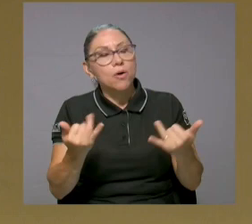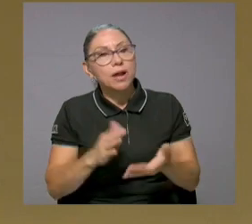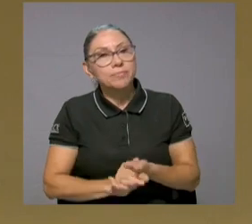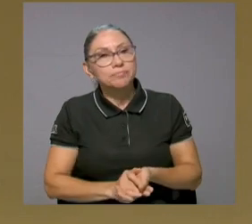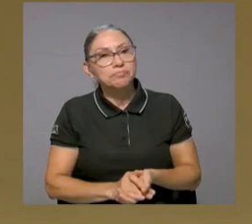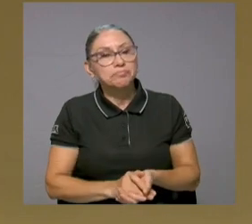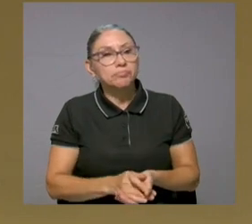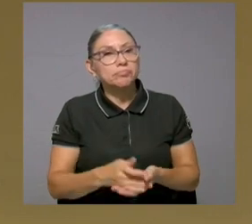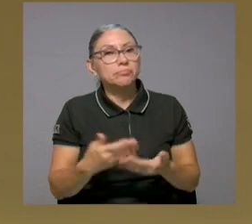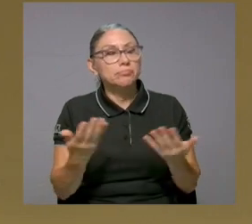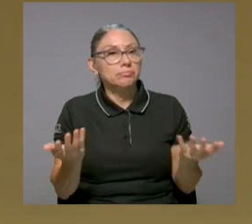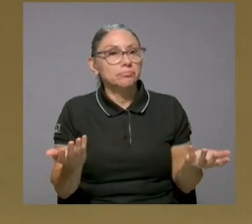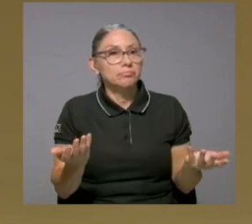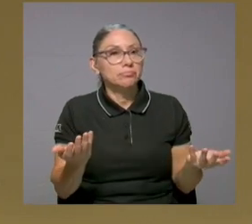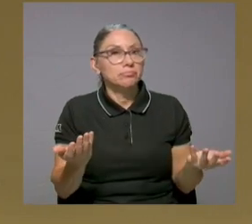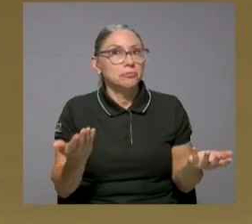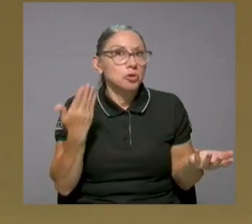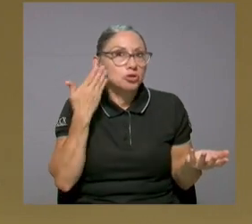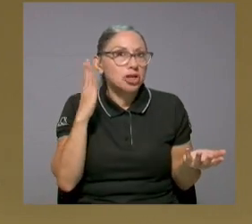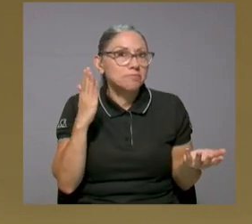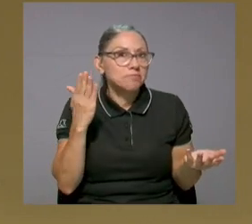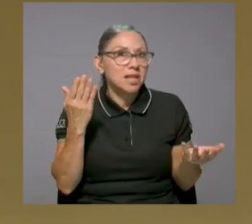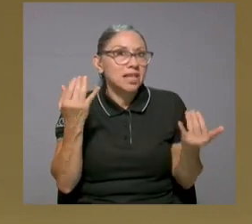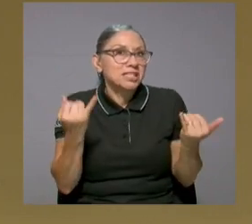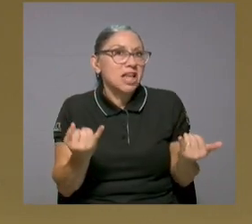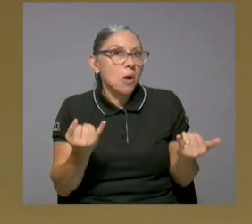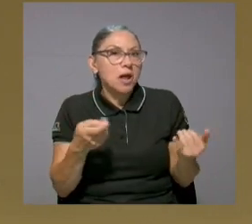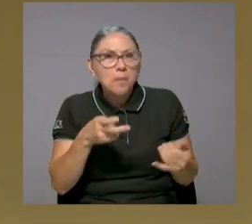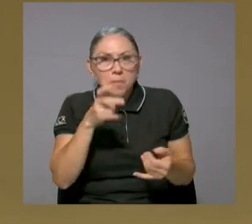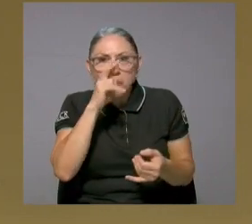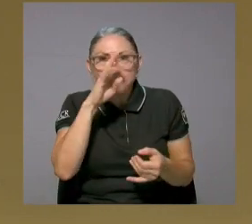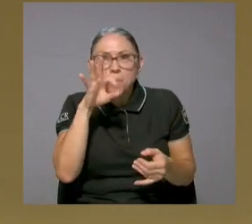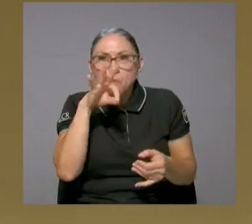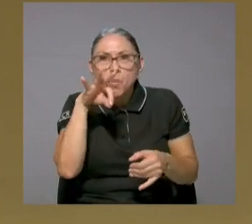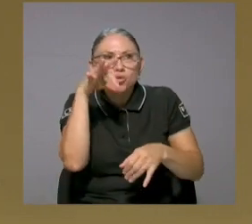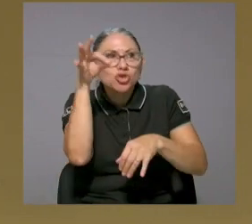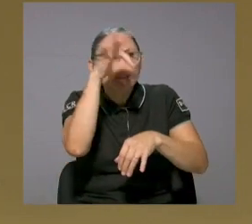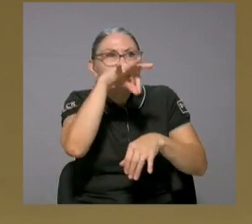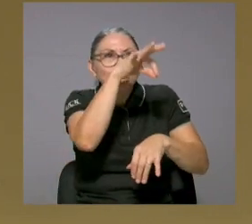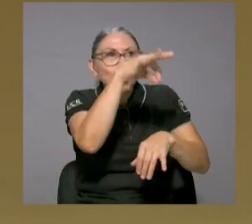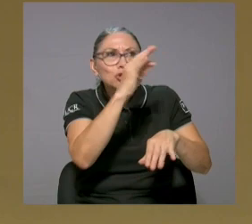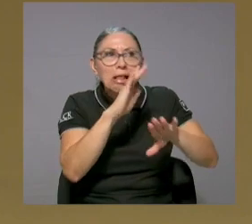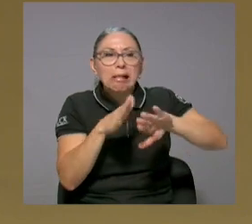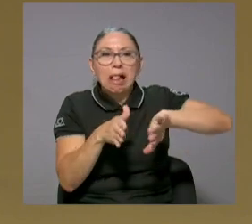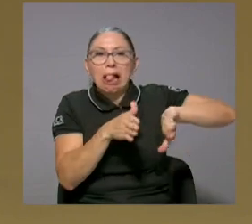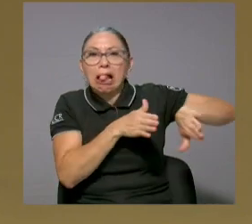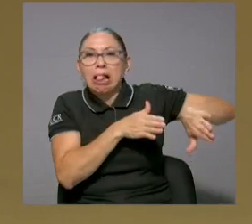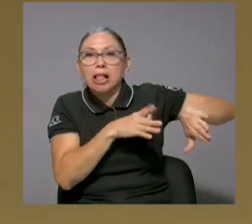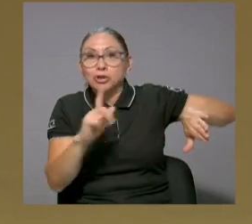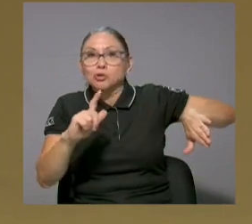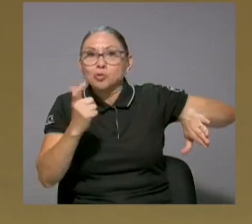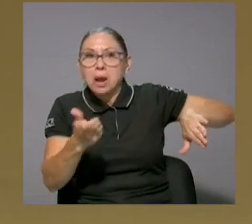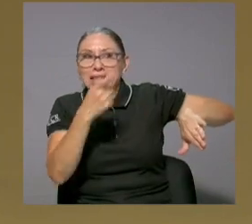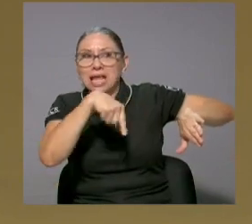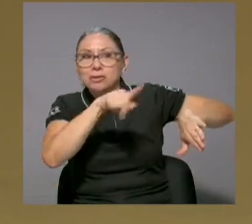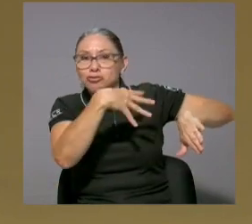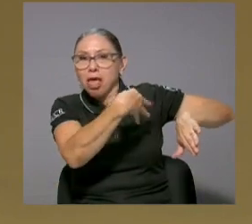si dejamos a los mosquitos, con suerte ellos nos dejan a nosotros también.